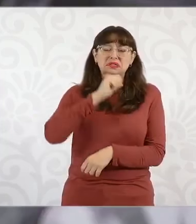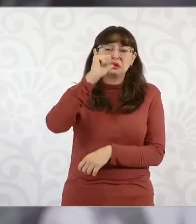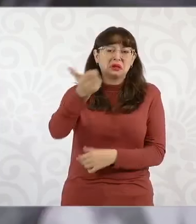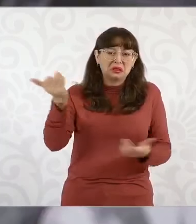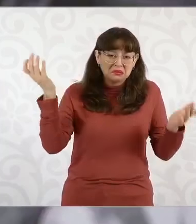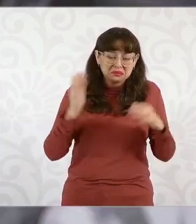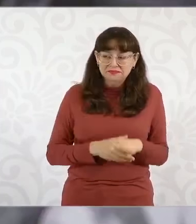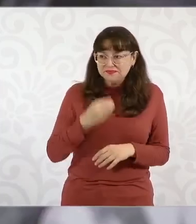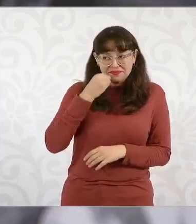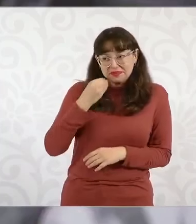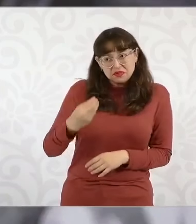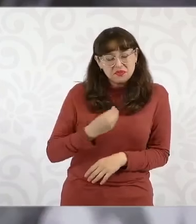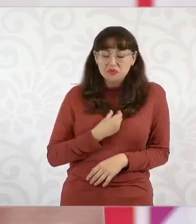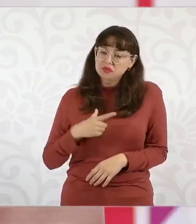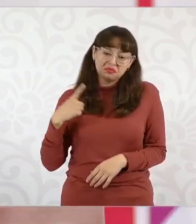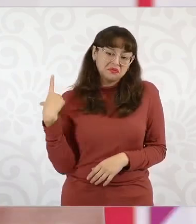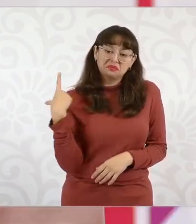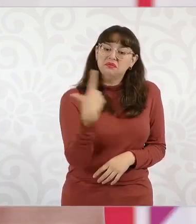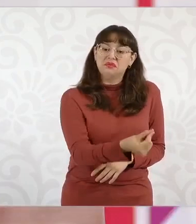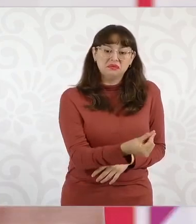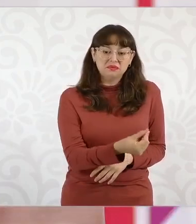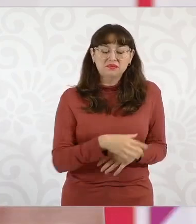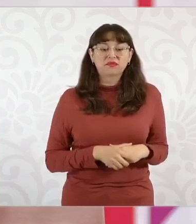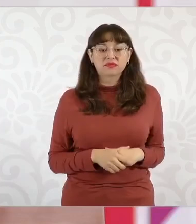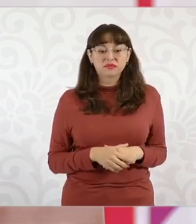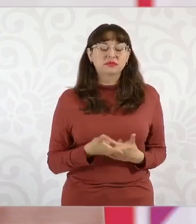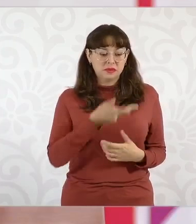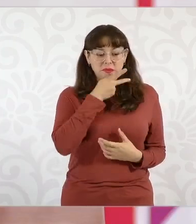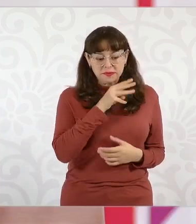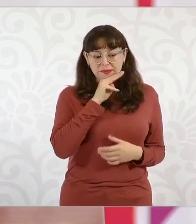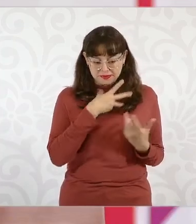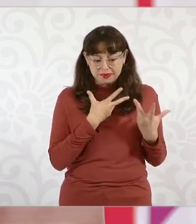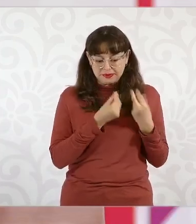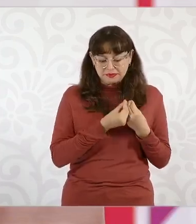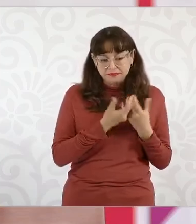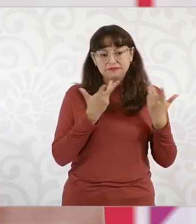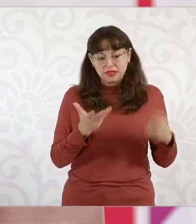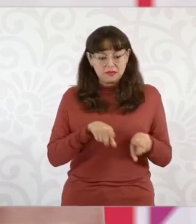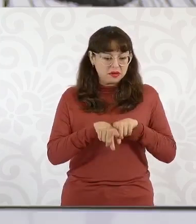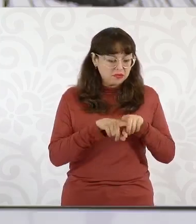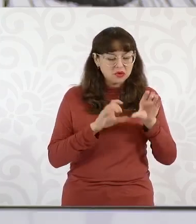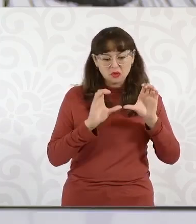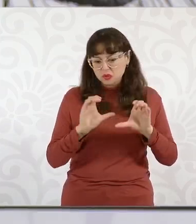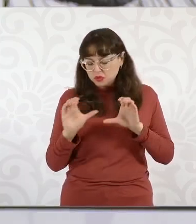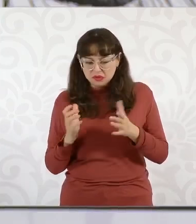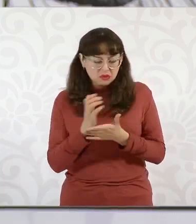Ya, pues nos fuimos a nuestra casa, vivíamos todavía con mis papás, y ahí pues ya no fue